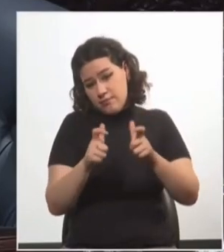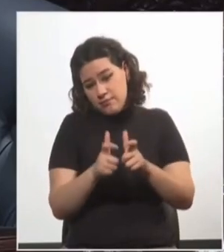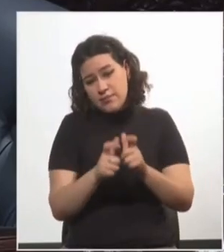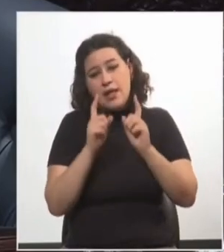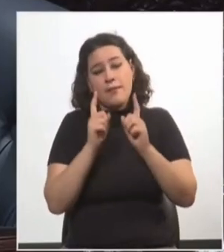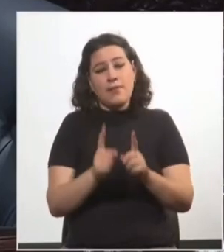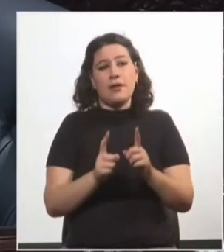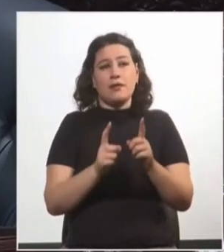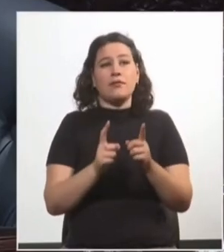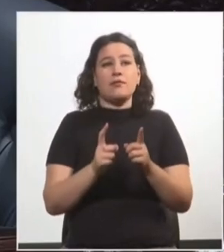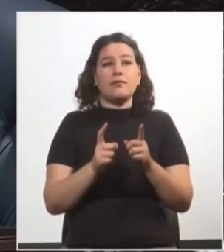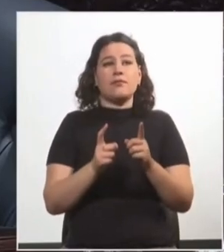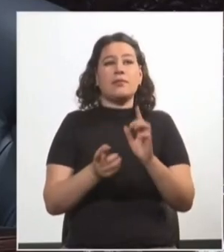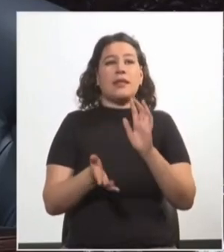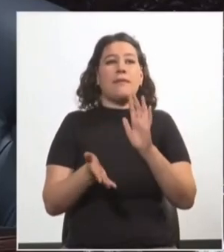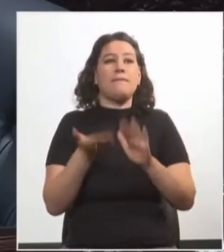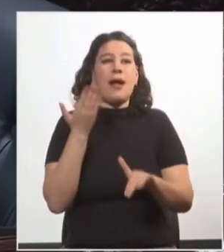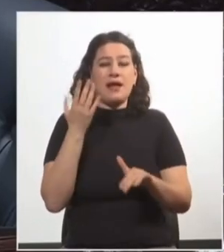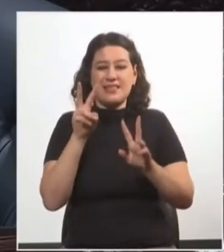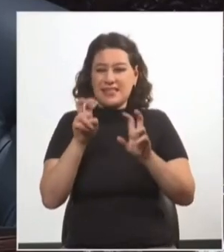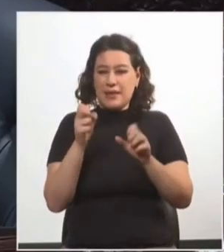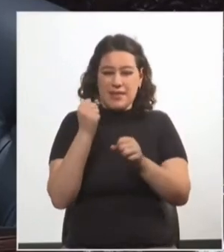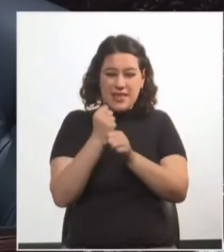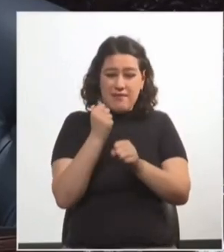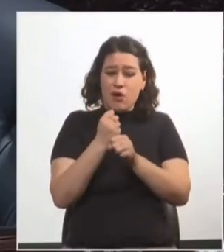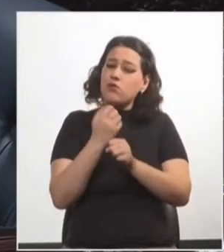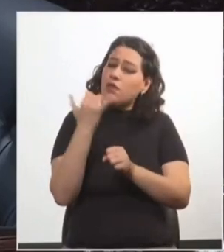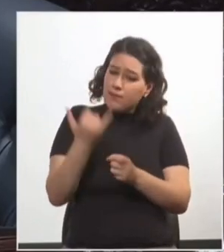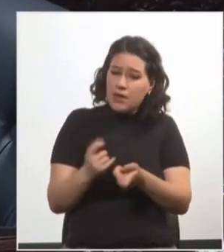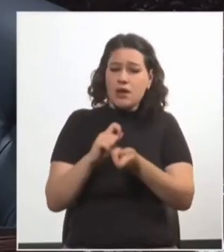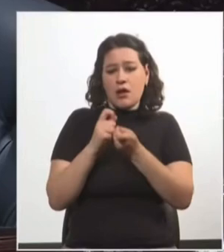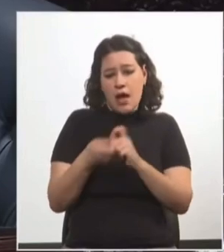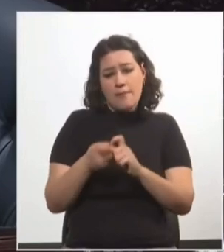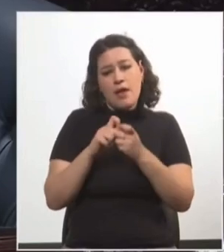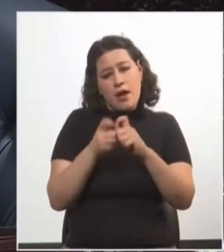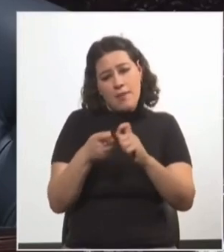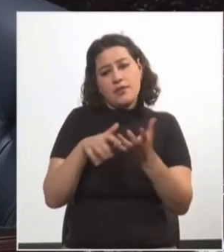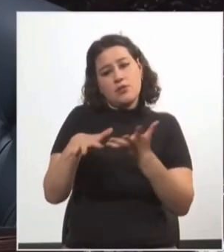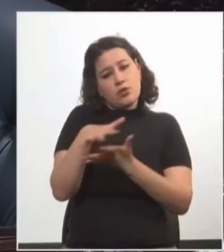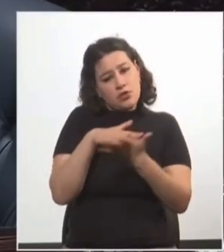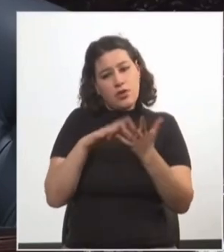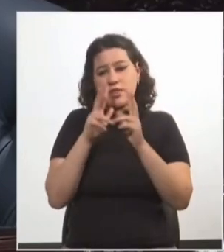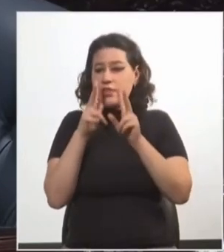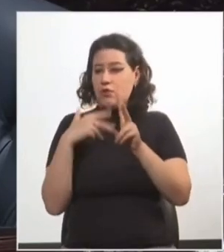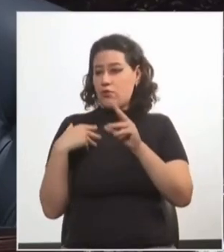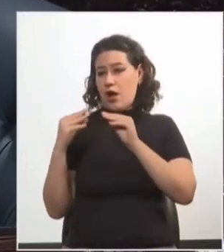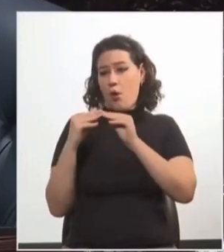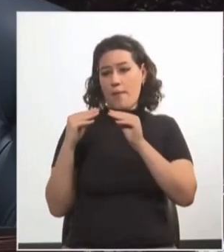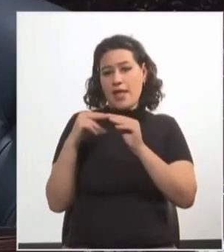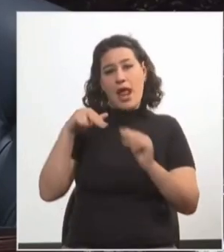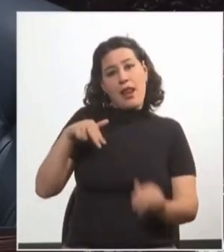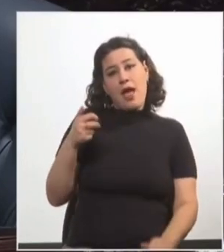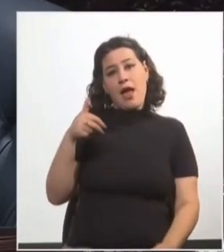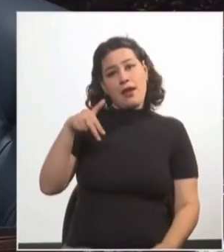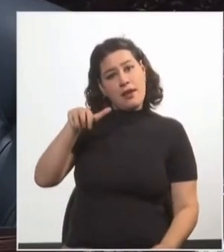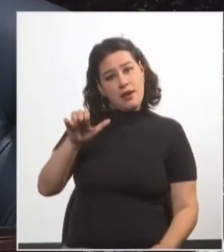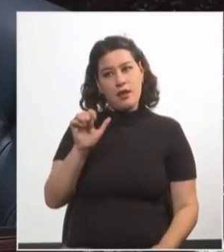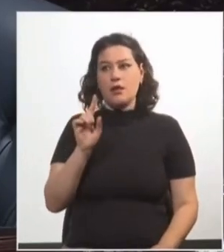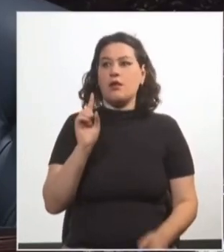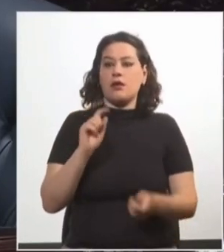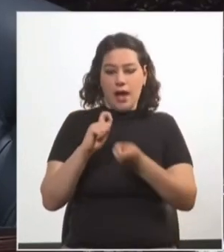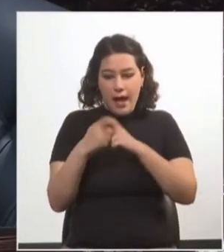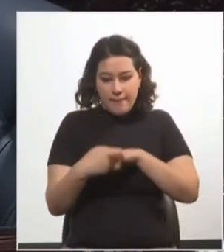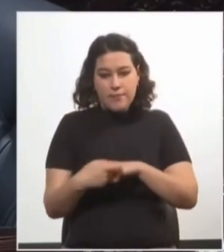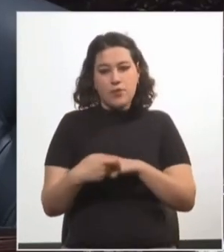hay cambios cada vez más drásticos en el mercado de trabajo. Lo decía nuestra compañera Nane, eso obliga